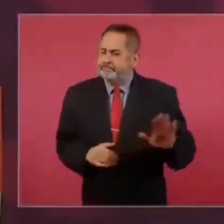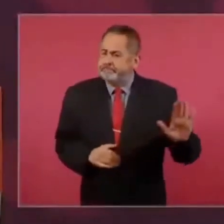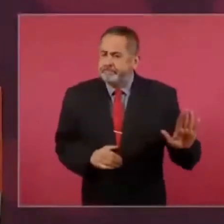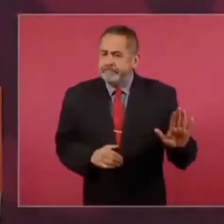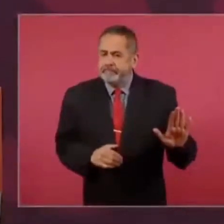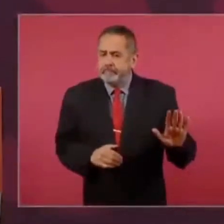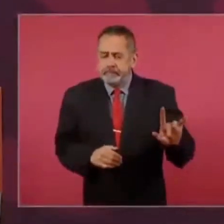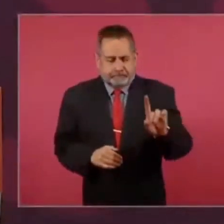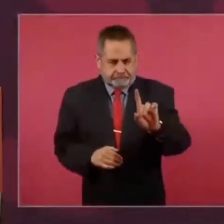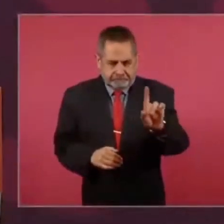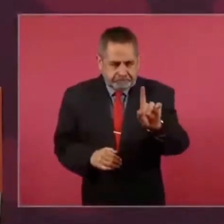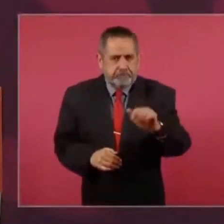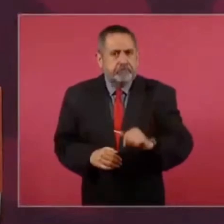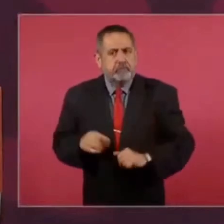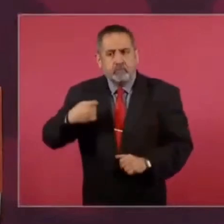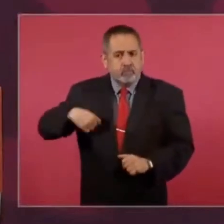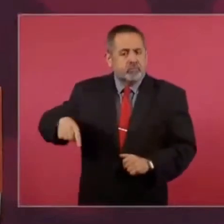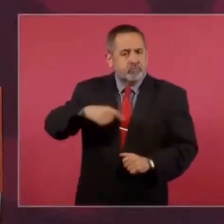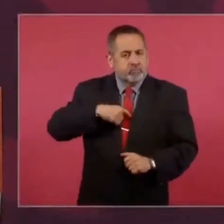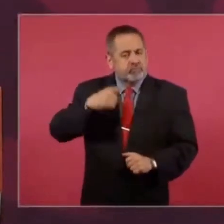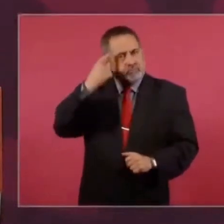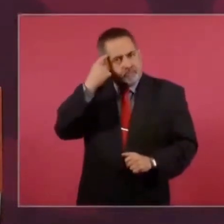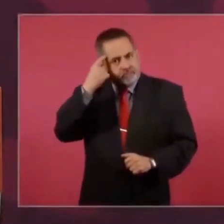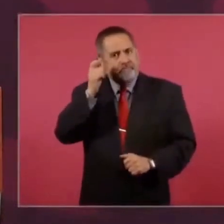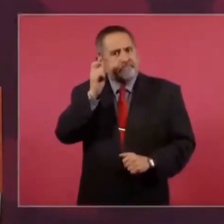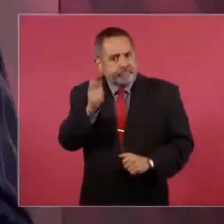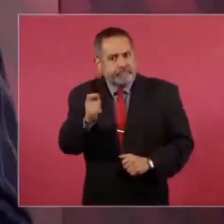Pero necesitamos